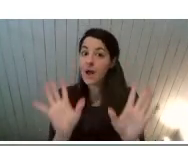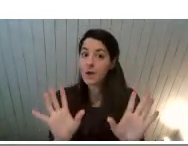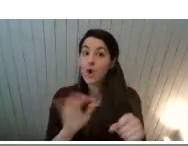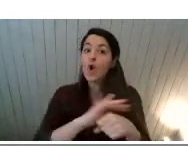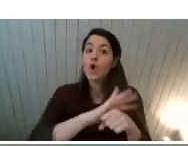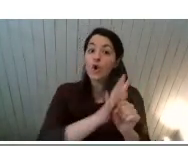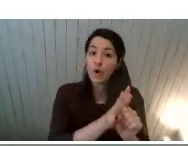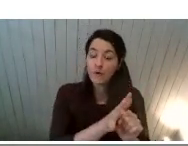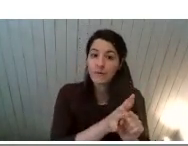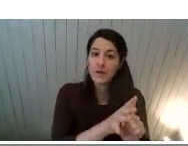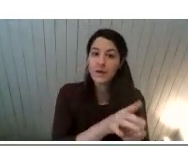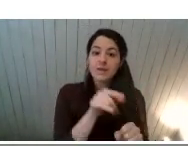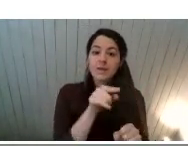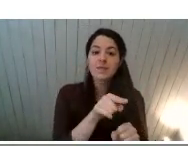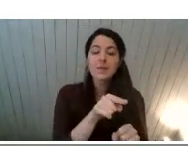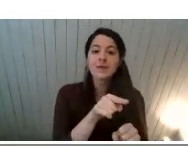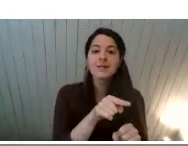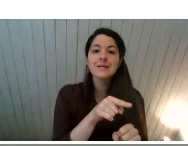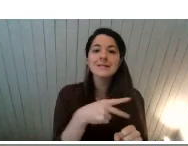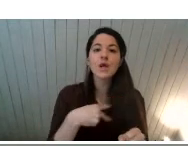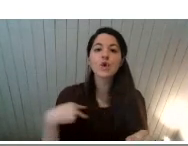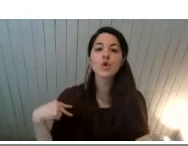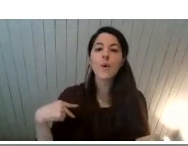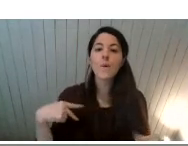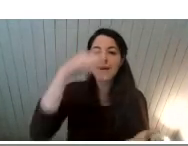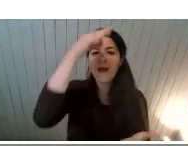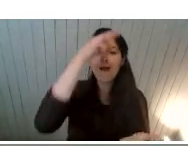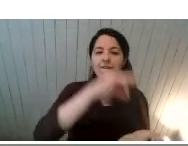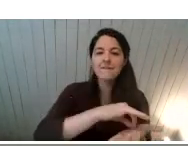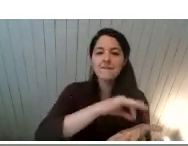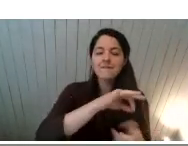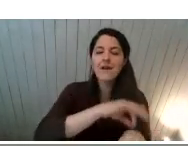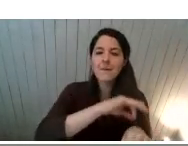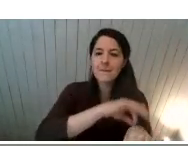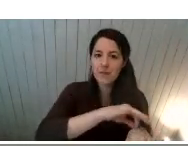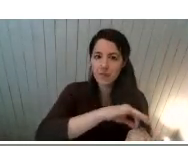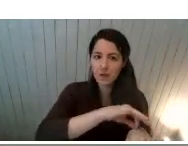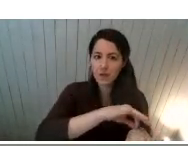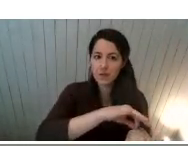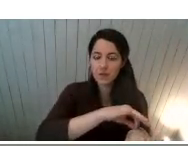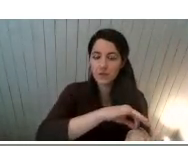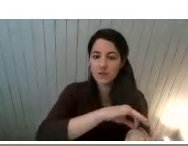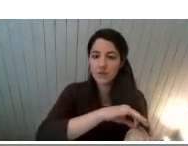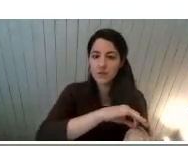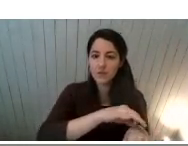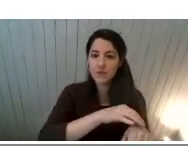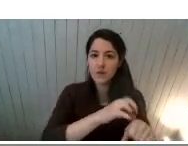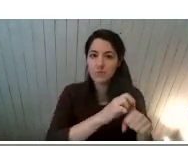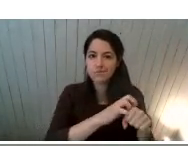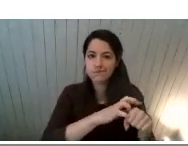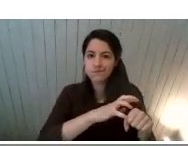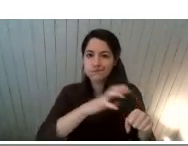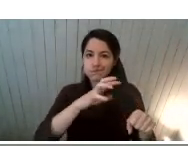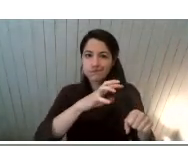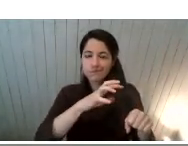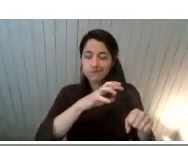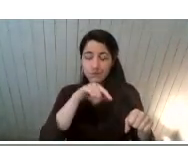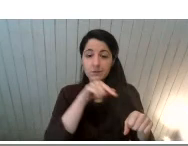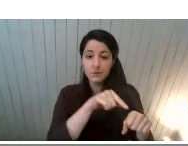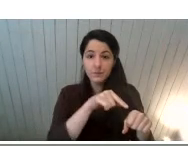como se llama la enfermedad que provoca la infección por el SARS-CoV-2, el coronavirus.